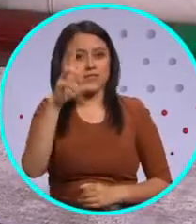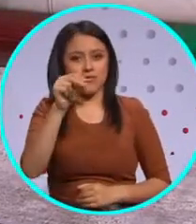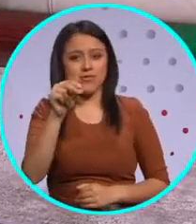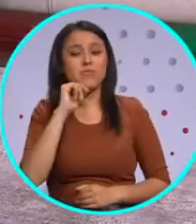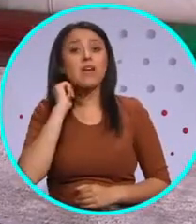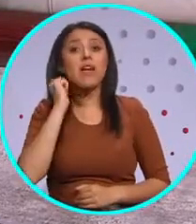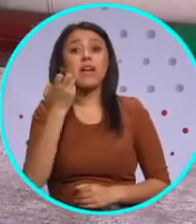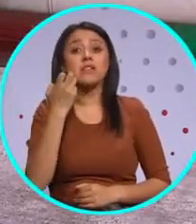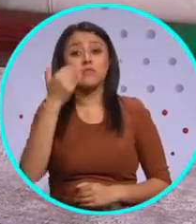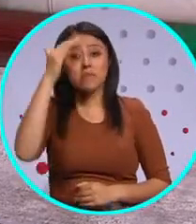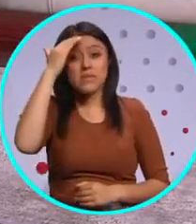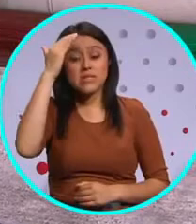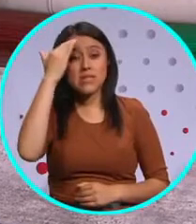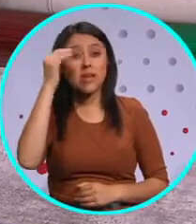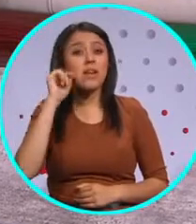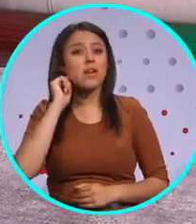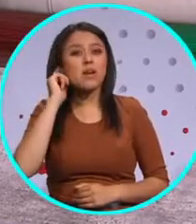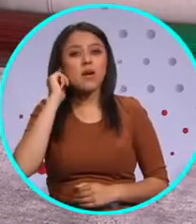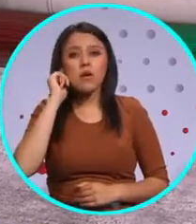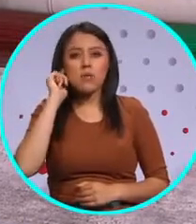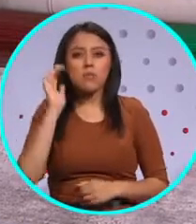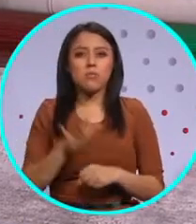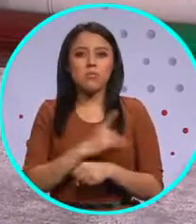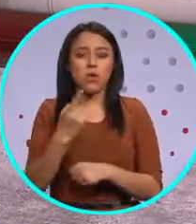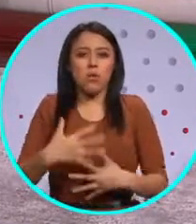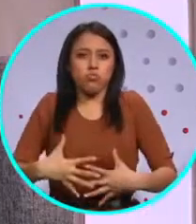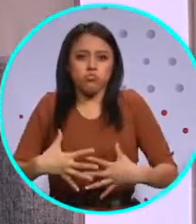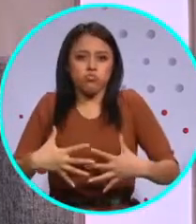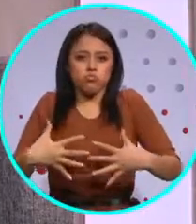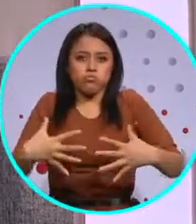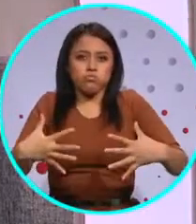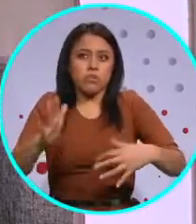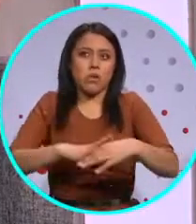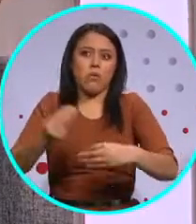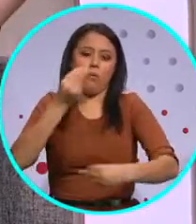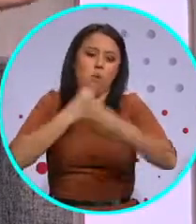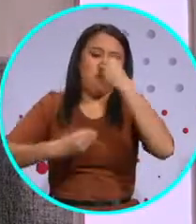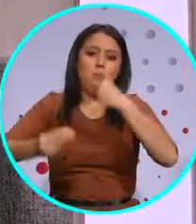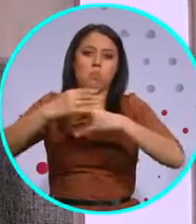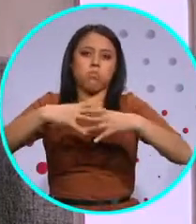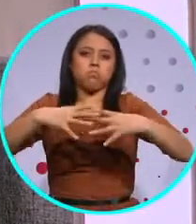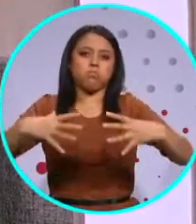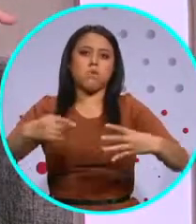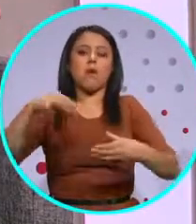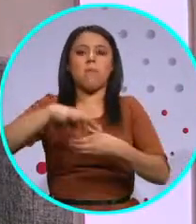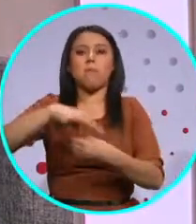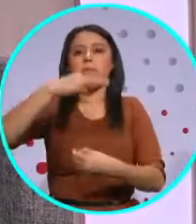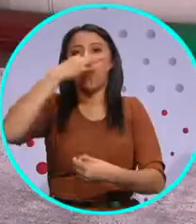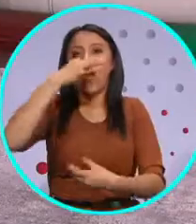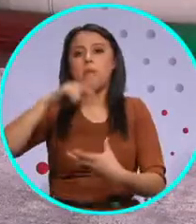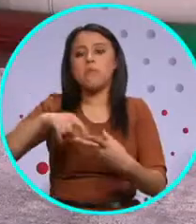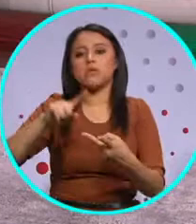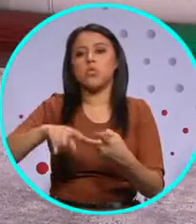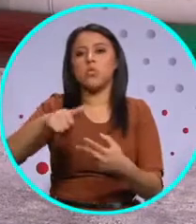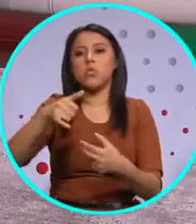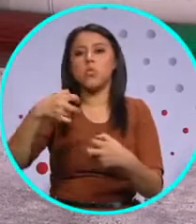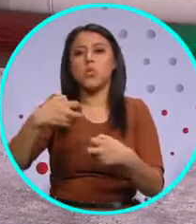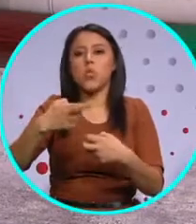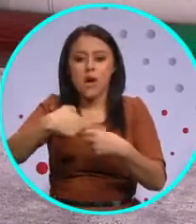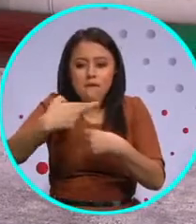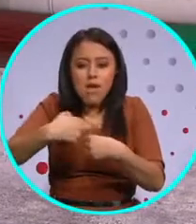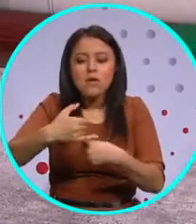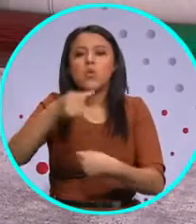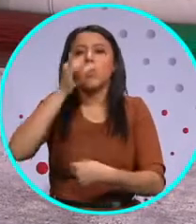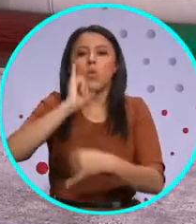hecho eso es mucho el tipo de obesidad que está viendo nuestro país es al porte lleno de papas o te lleno de refresco porque la mejor